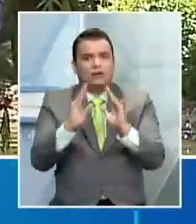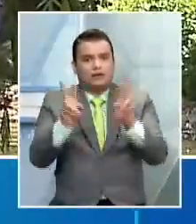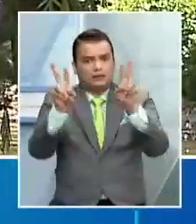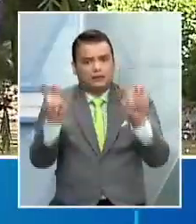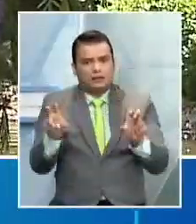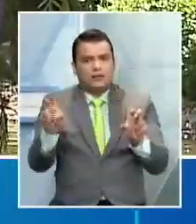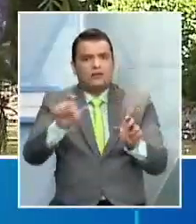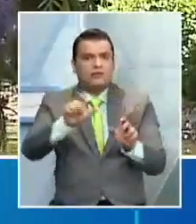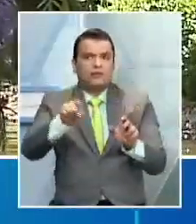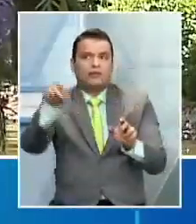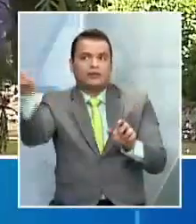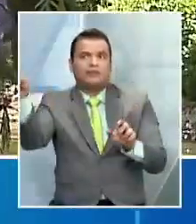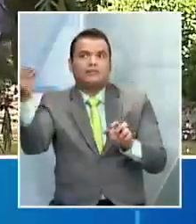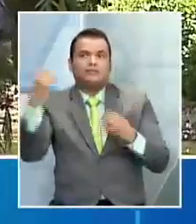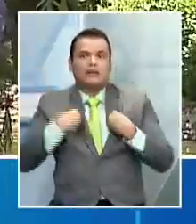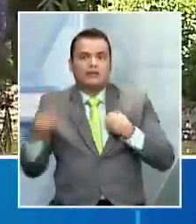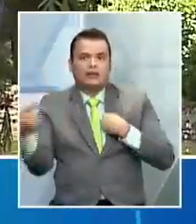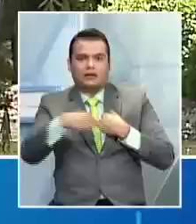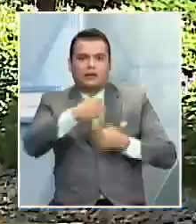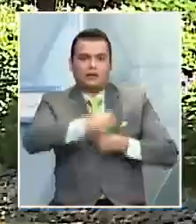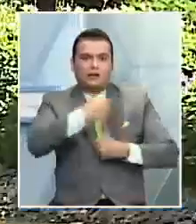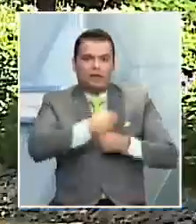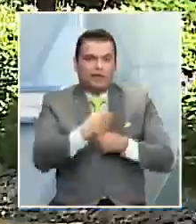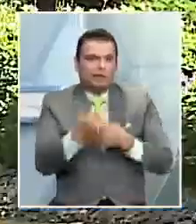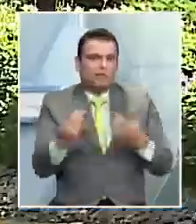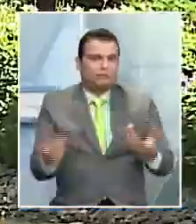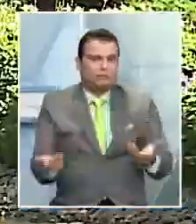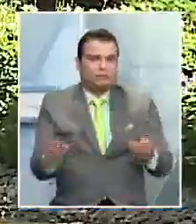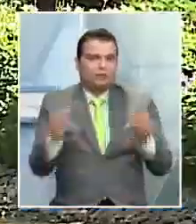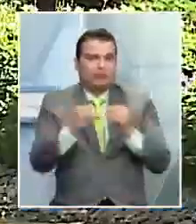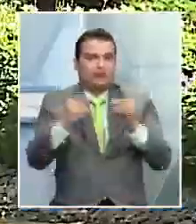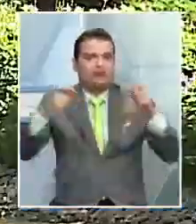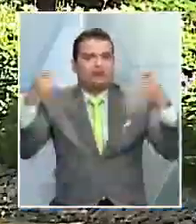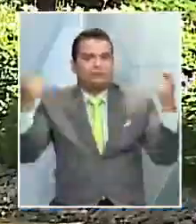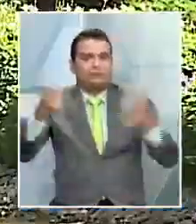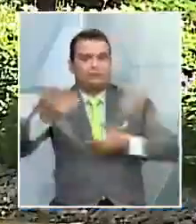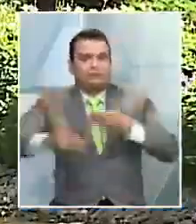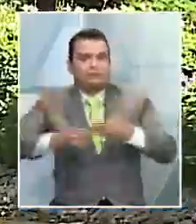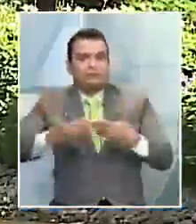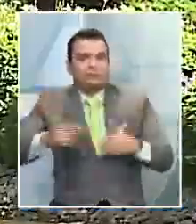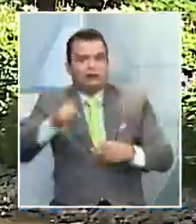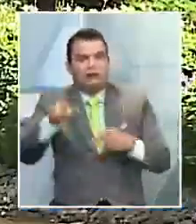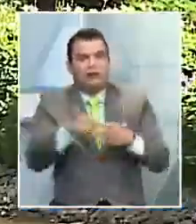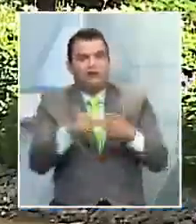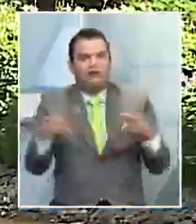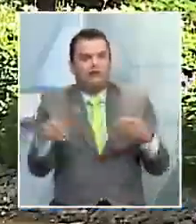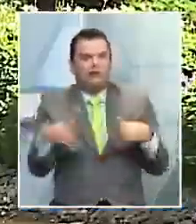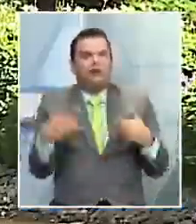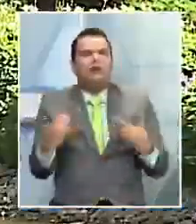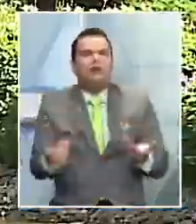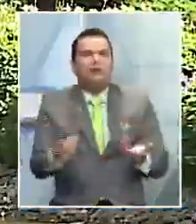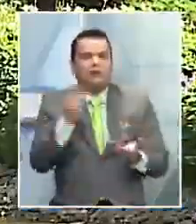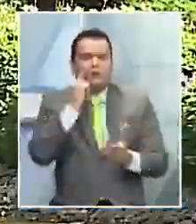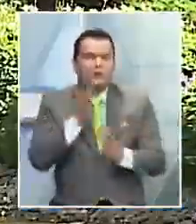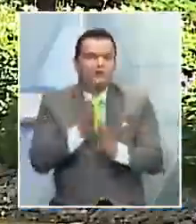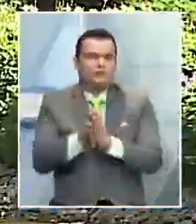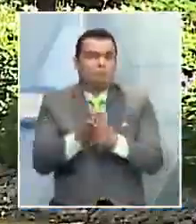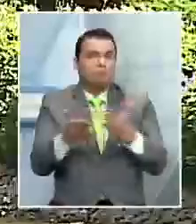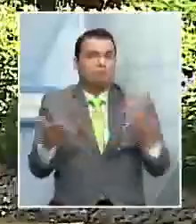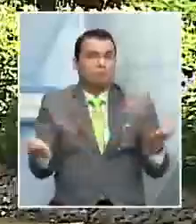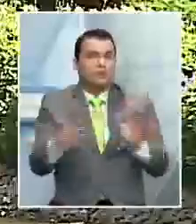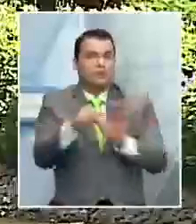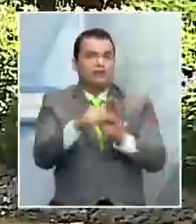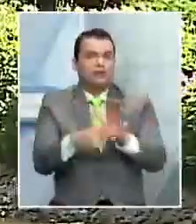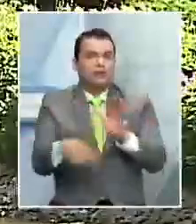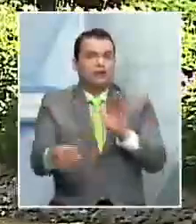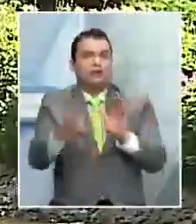en lo comercial. El próximo lunes habrá una nueva reunión para determinar qué pasará la próxima semana en materia de medidas, si se siguen flexibilizando